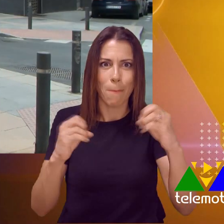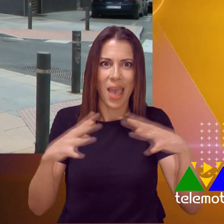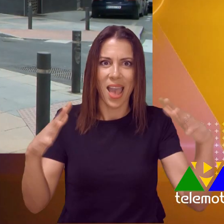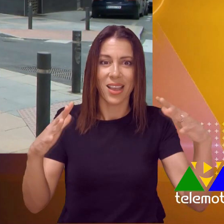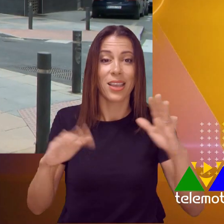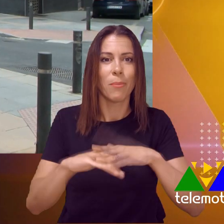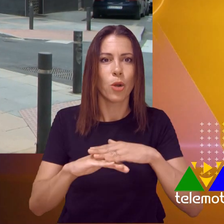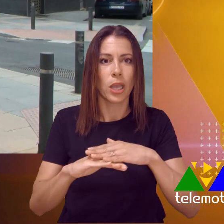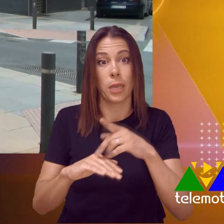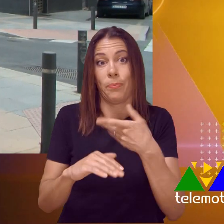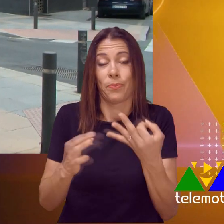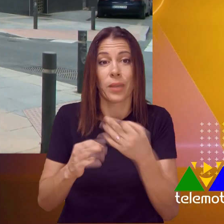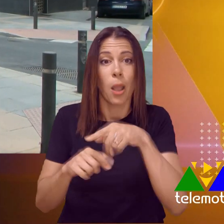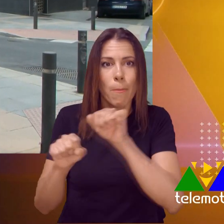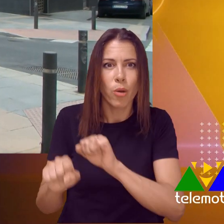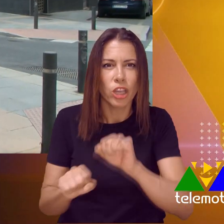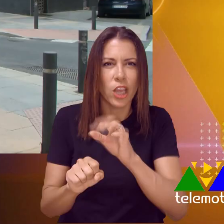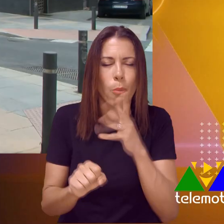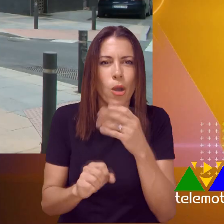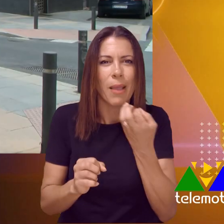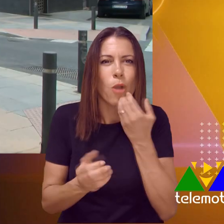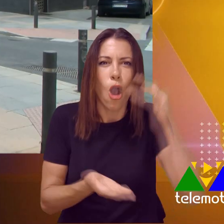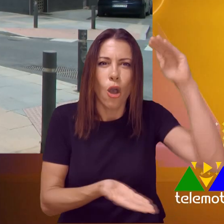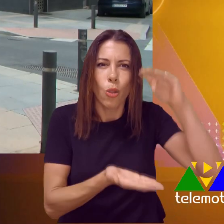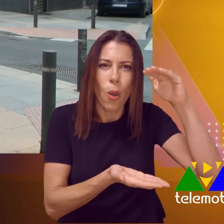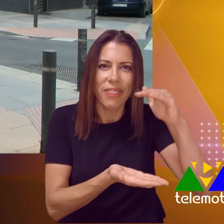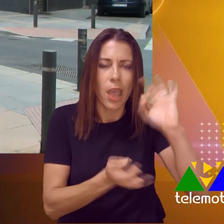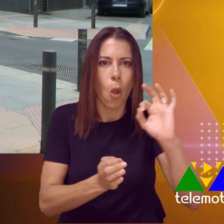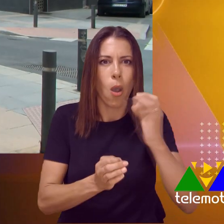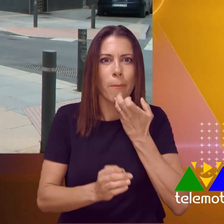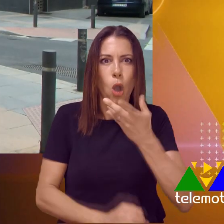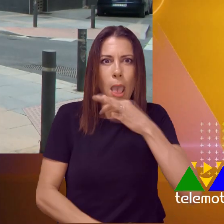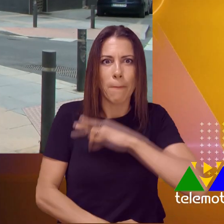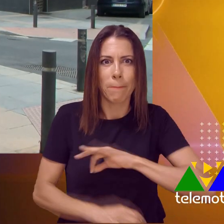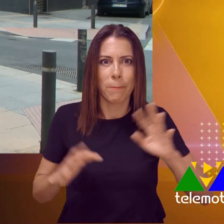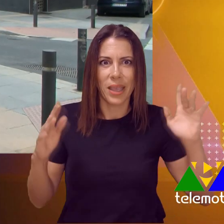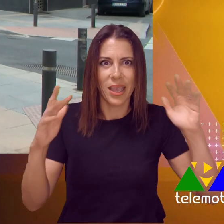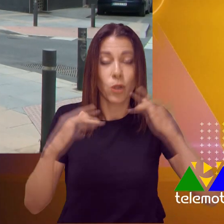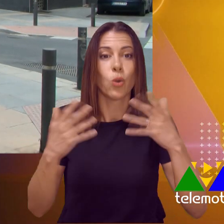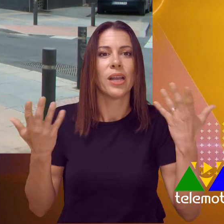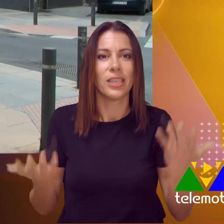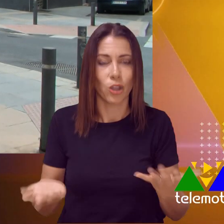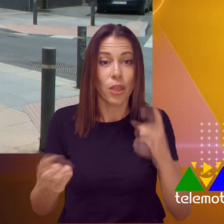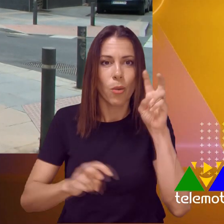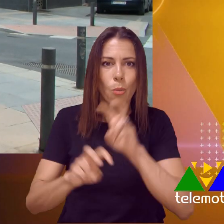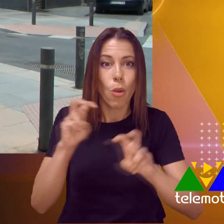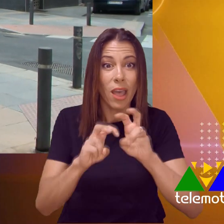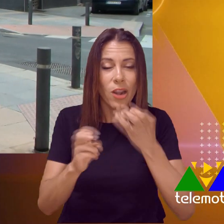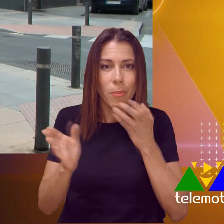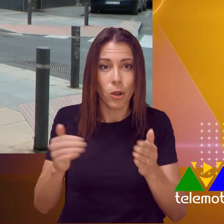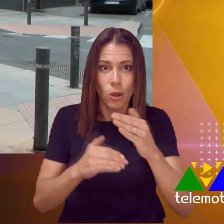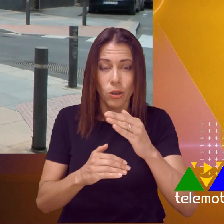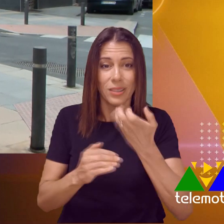porque como estaban protegidos por duendes, espíritus y cosas así, los buscadores de tesoros